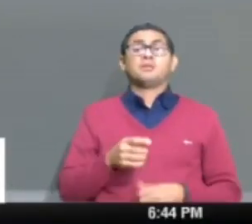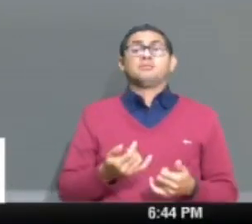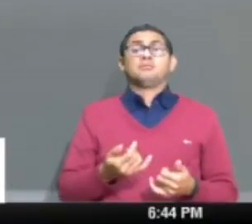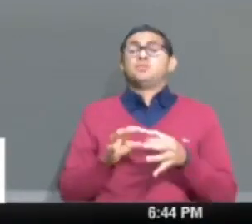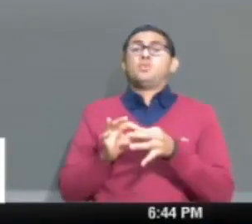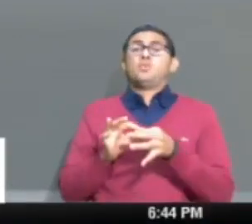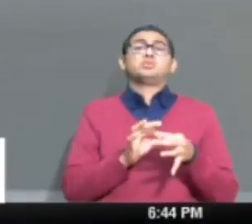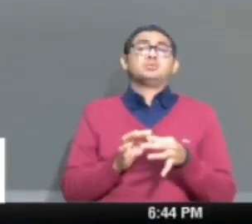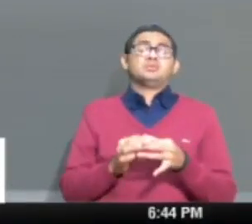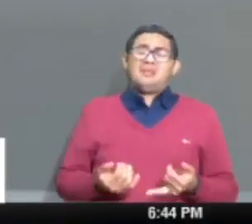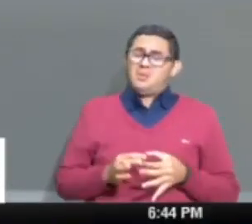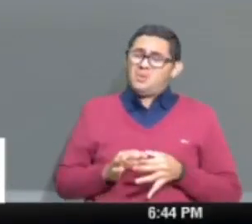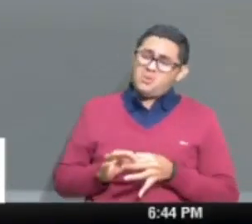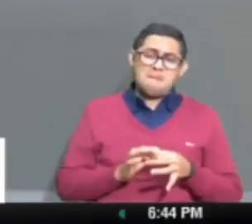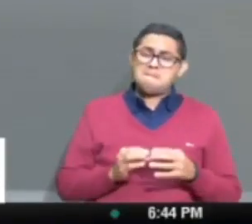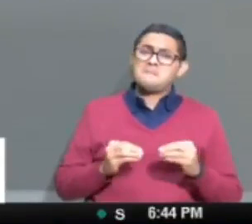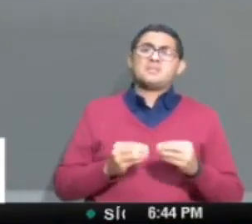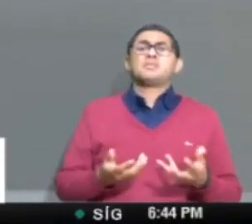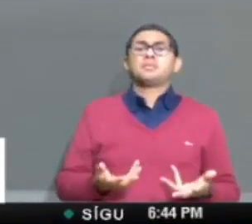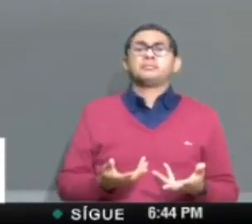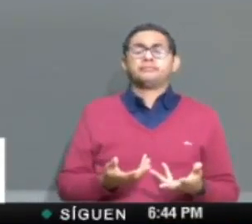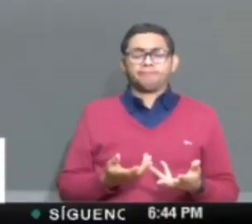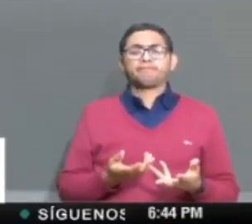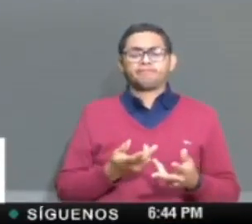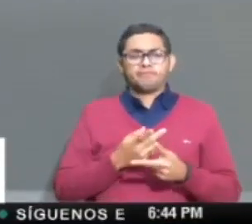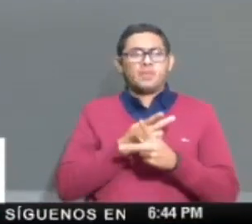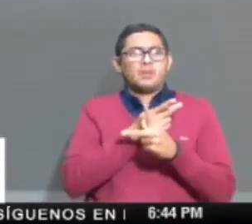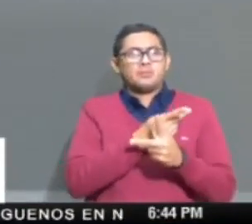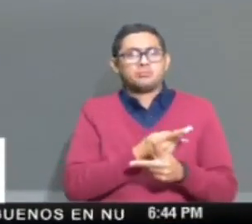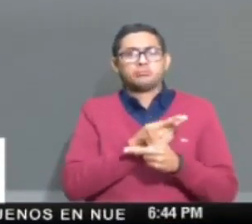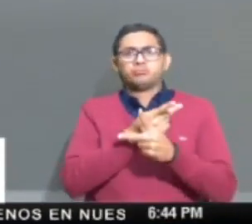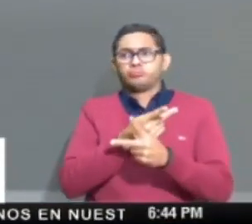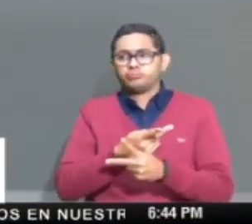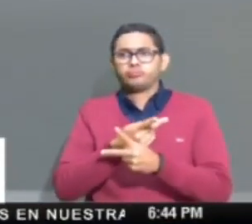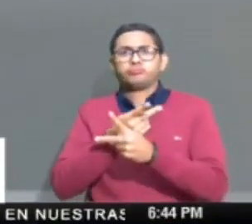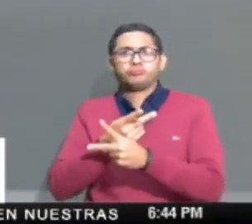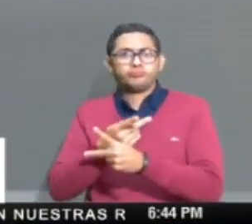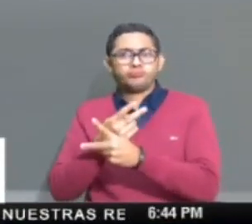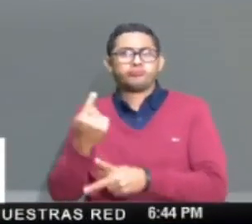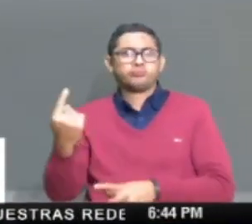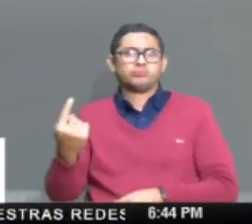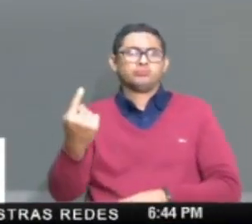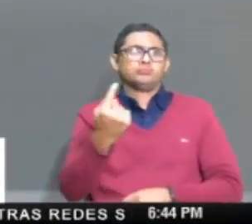más que nunca para proteger la vida de todos la de cada uno